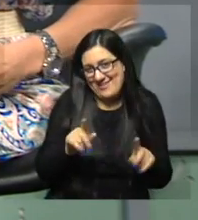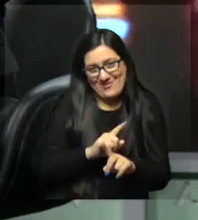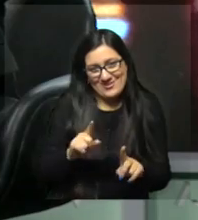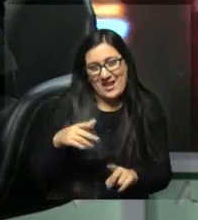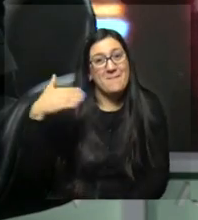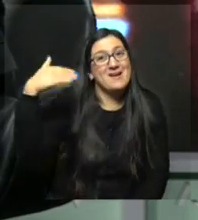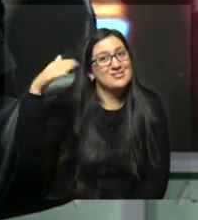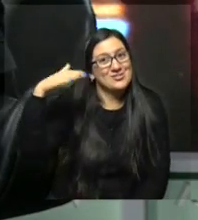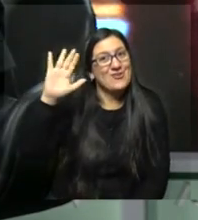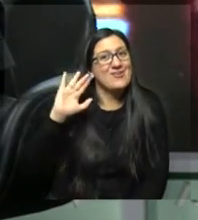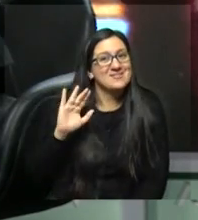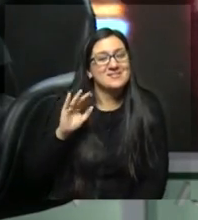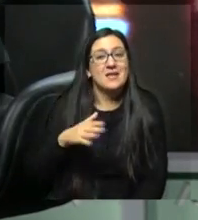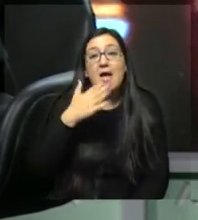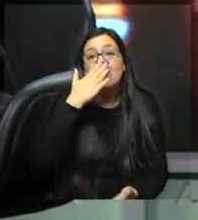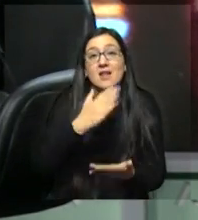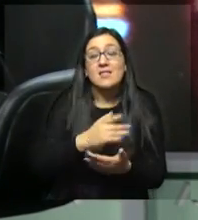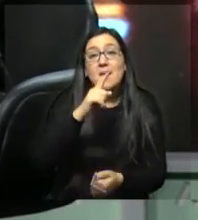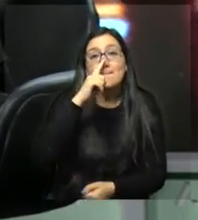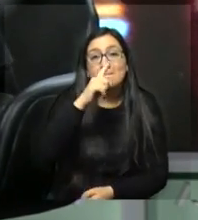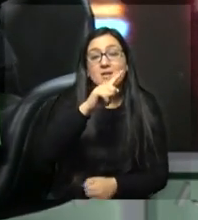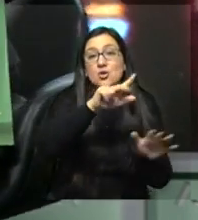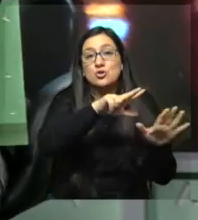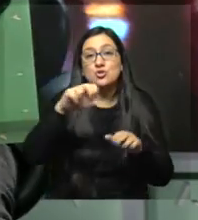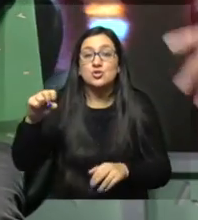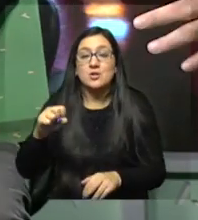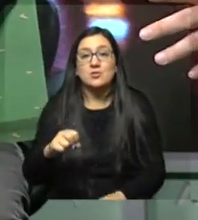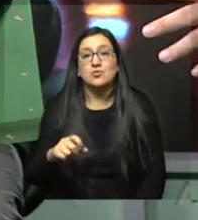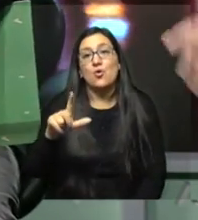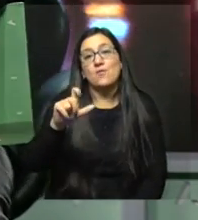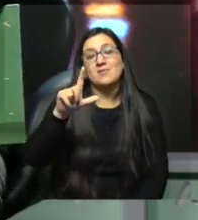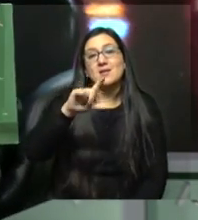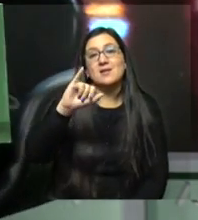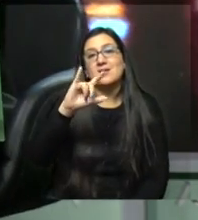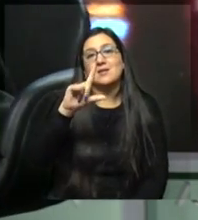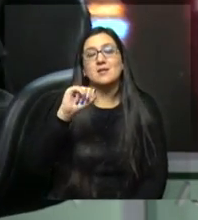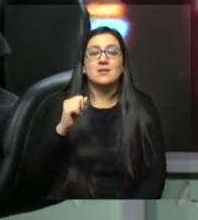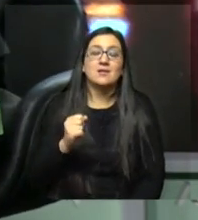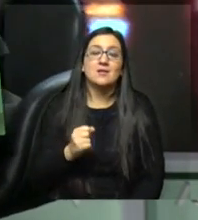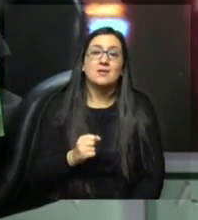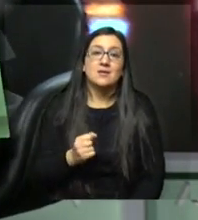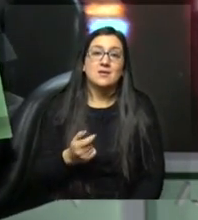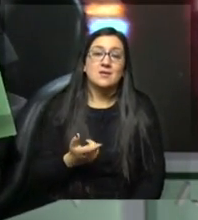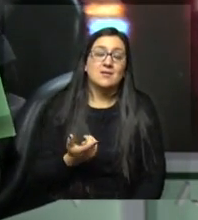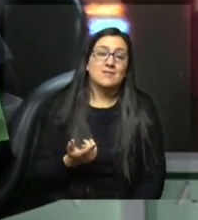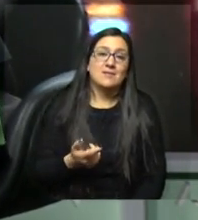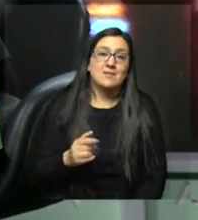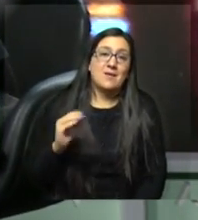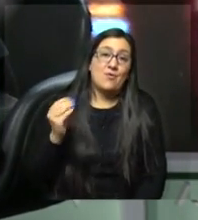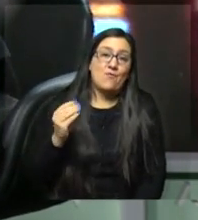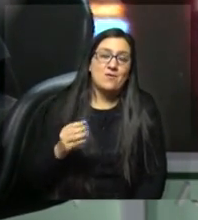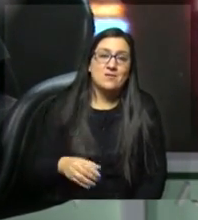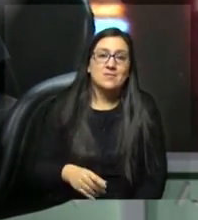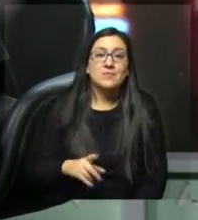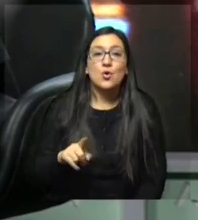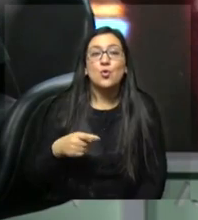yo dije, a fines de 1800, obviamente que era mucho más grande, los canillitas crecieron, no, los niños crecieron. Y después otro comentario de Alicia